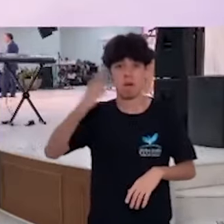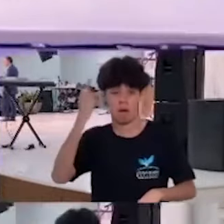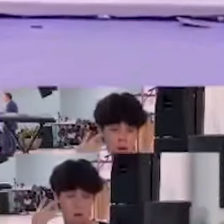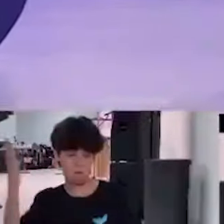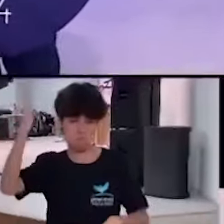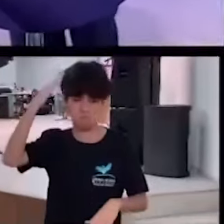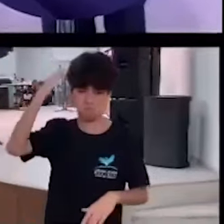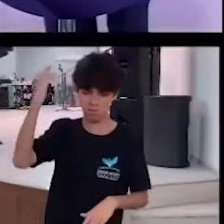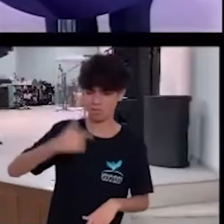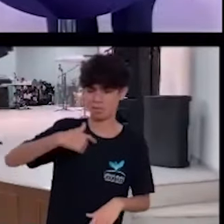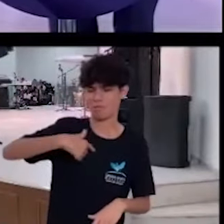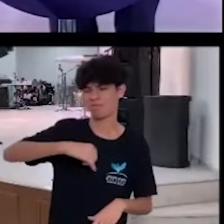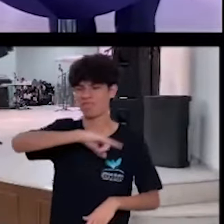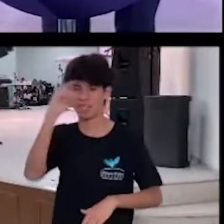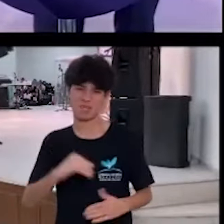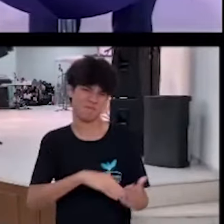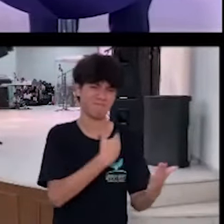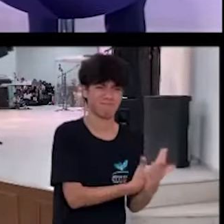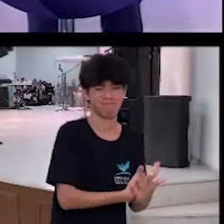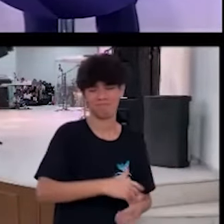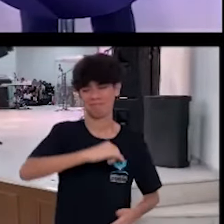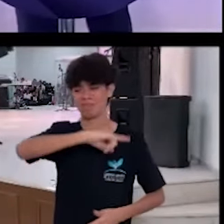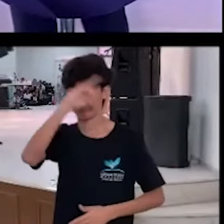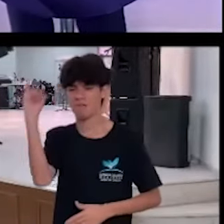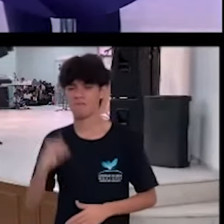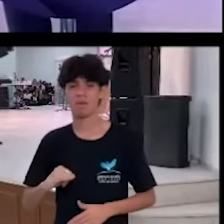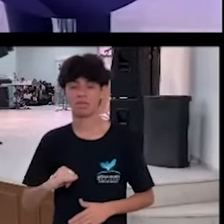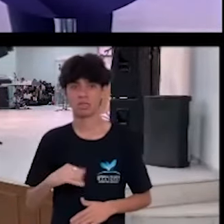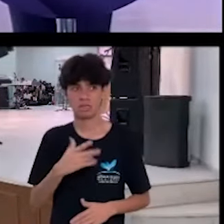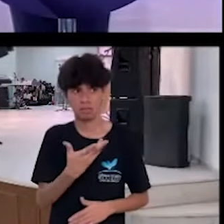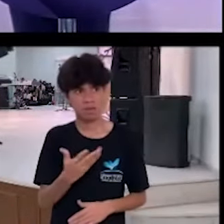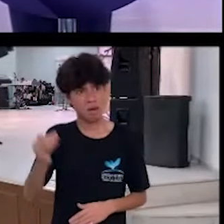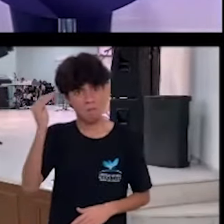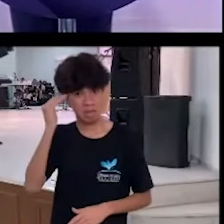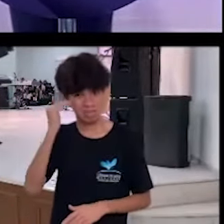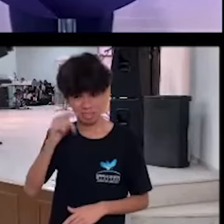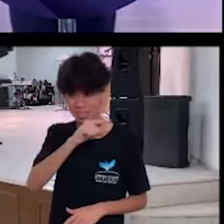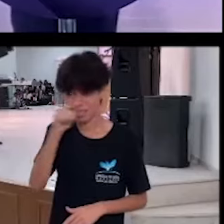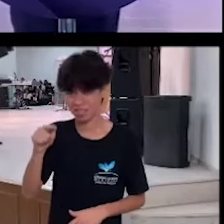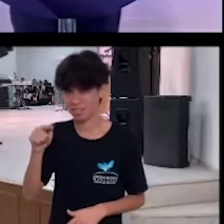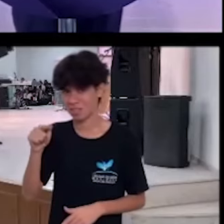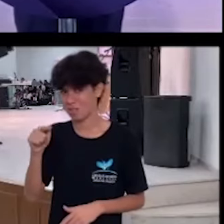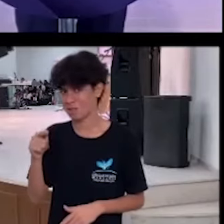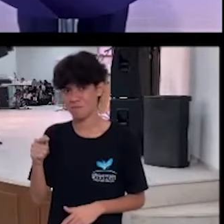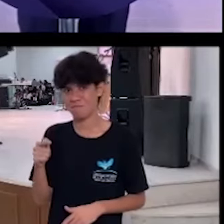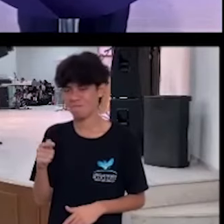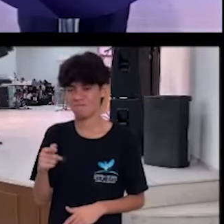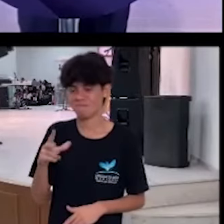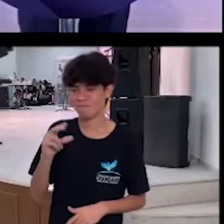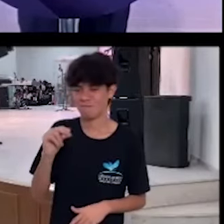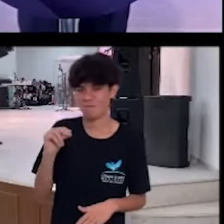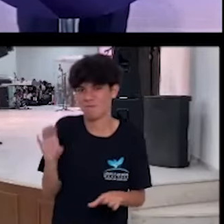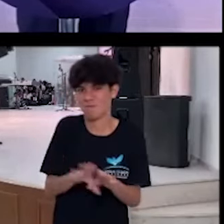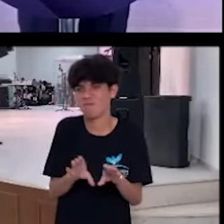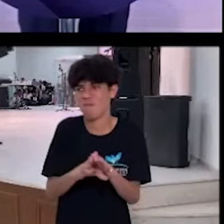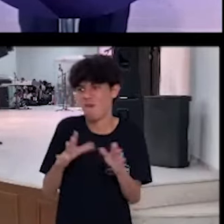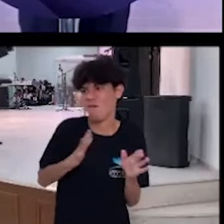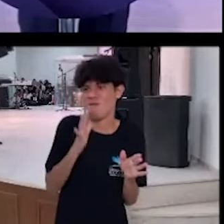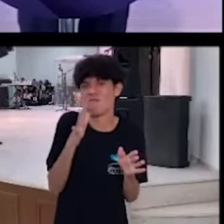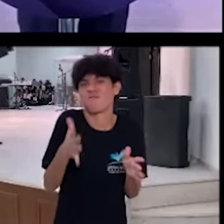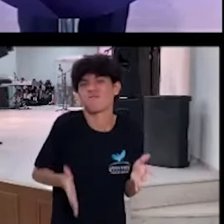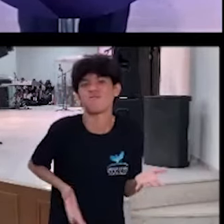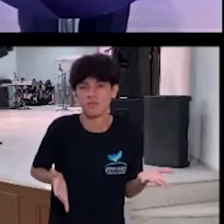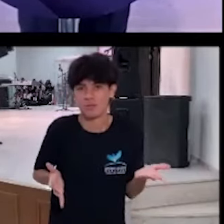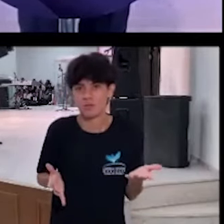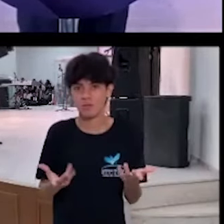de pecado sexual, y creo que pensar de esta manera es muy irresponsable, ¿verdad? Repito